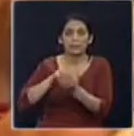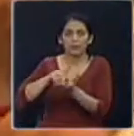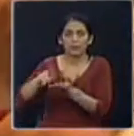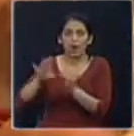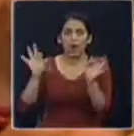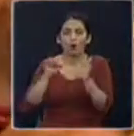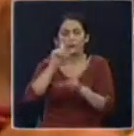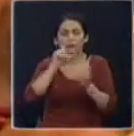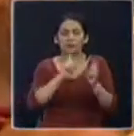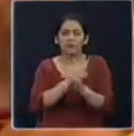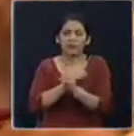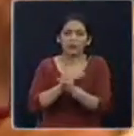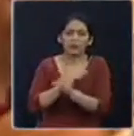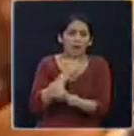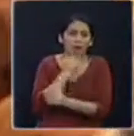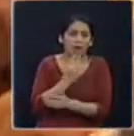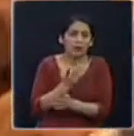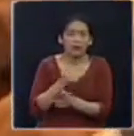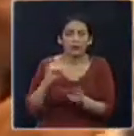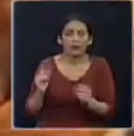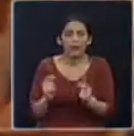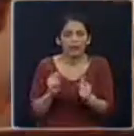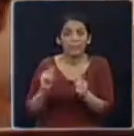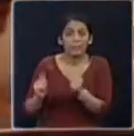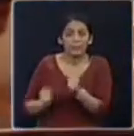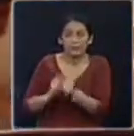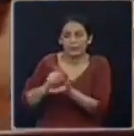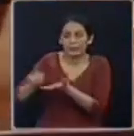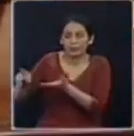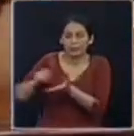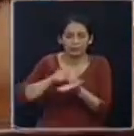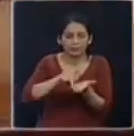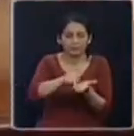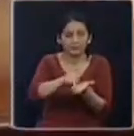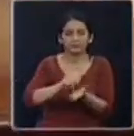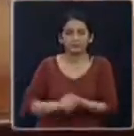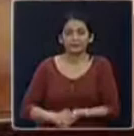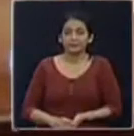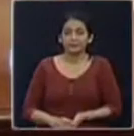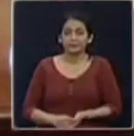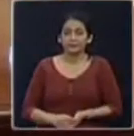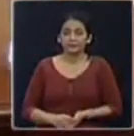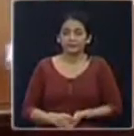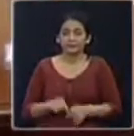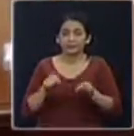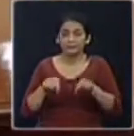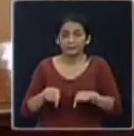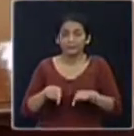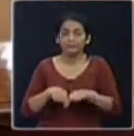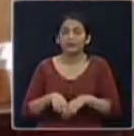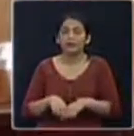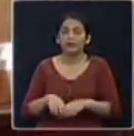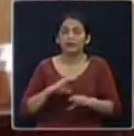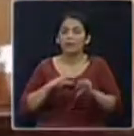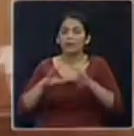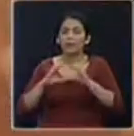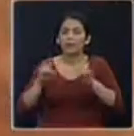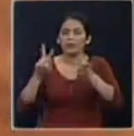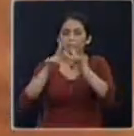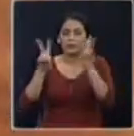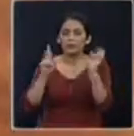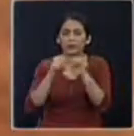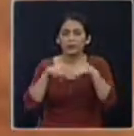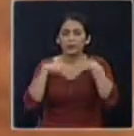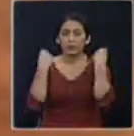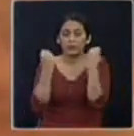algún tipo de discapacidad. Esos van a ser los primeros. Ledesma se refirió a estos temas en la clausura de la mesa del diálogo del sector social realizada en